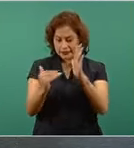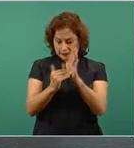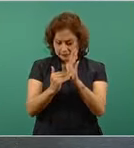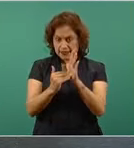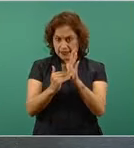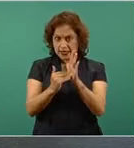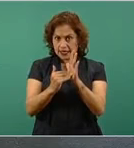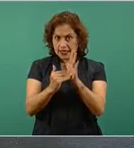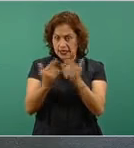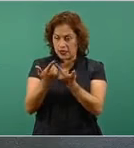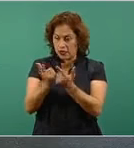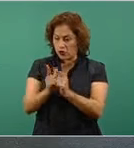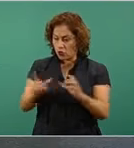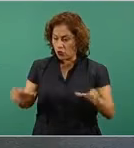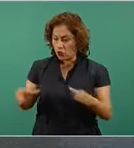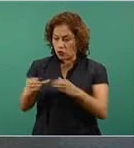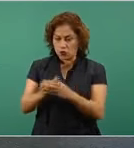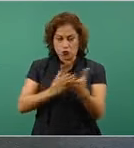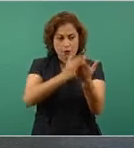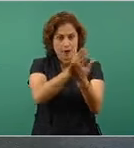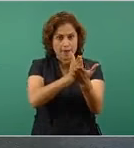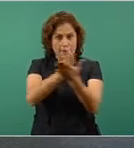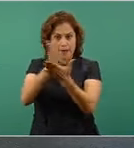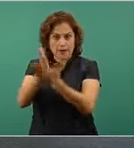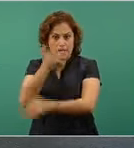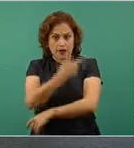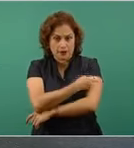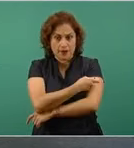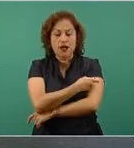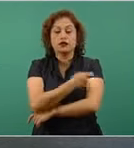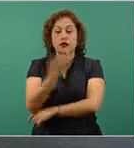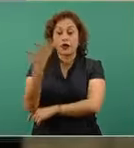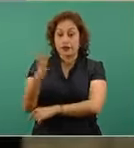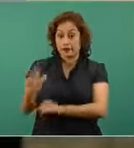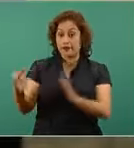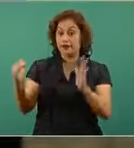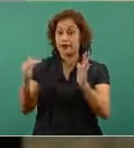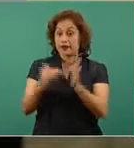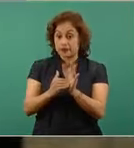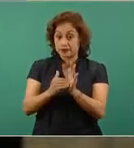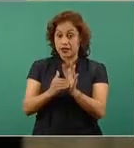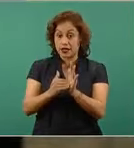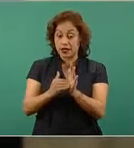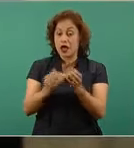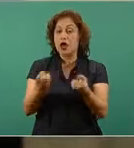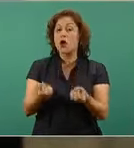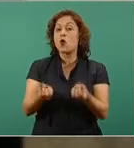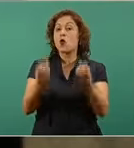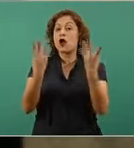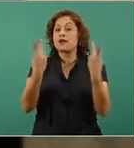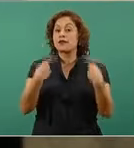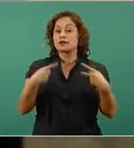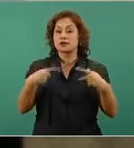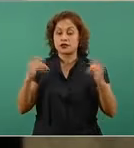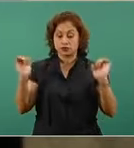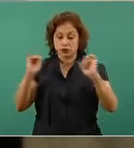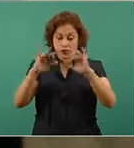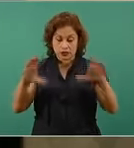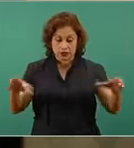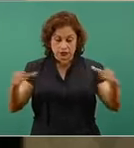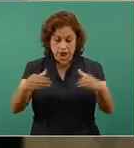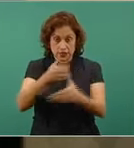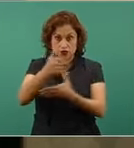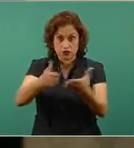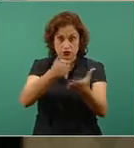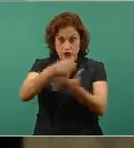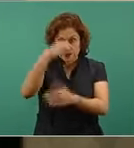unidades de correcaminos, ¿no? Hasta donde recuerdo. Entonces, de estas 10,000, digamos, ¿qué porcentaje se va a concentrar en la zona metropolitana del Valle de México